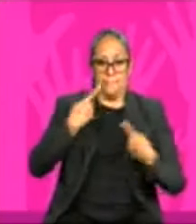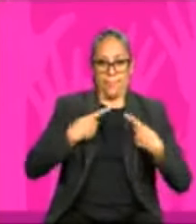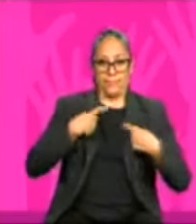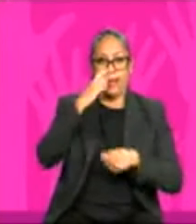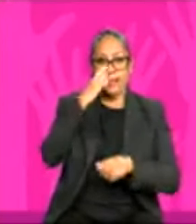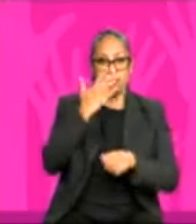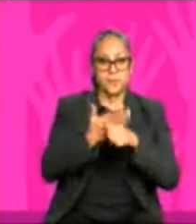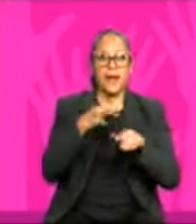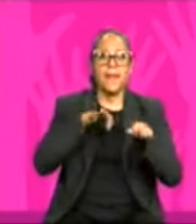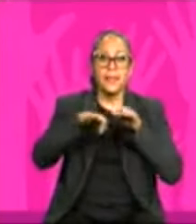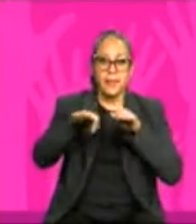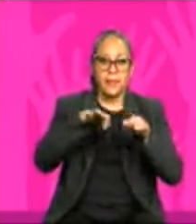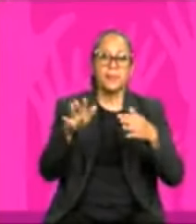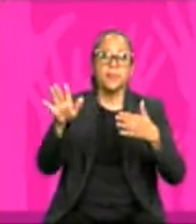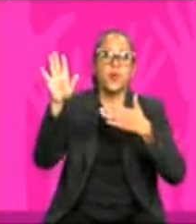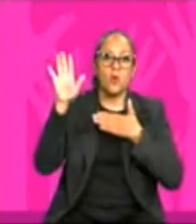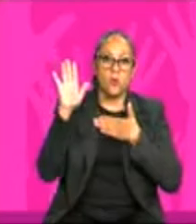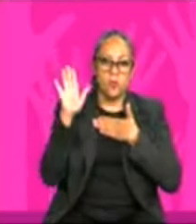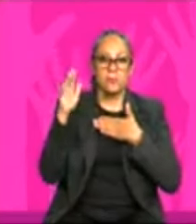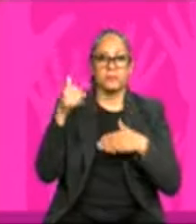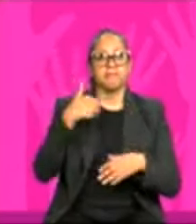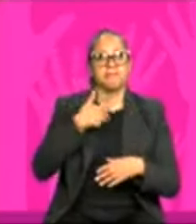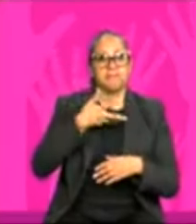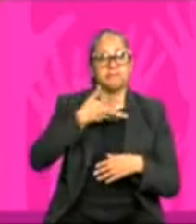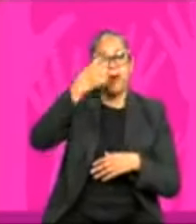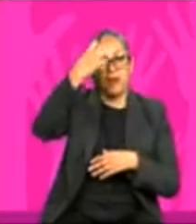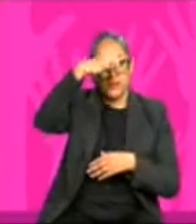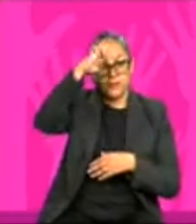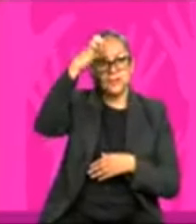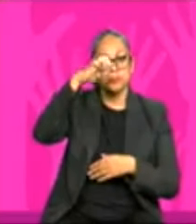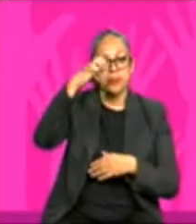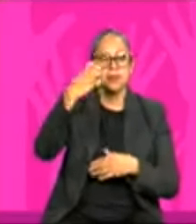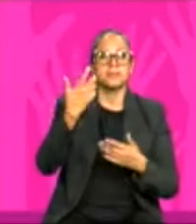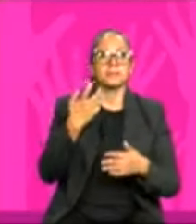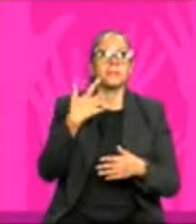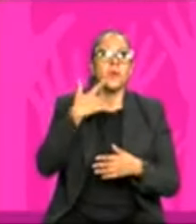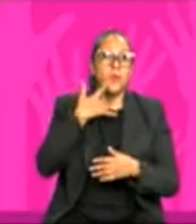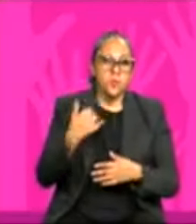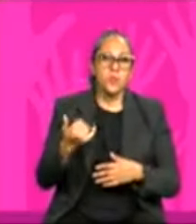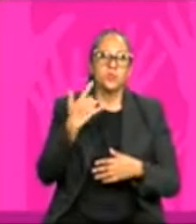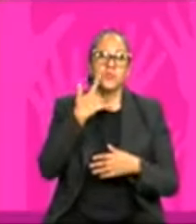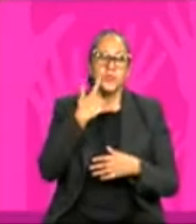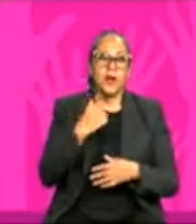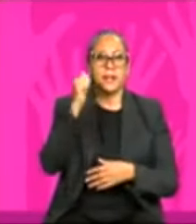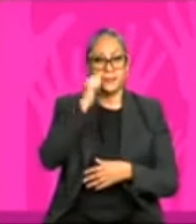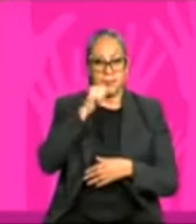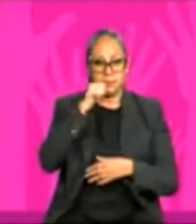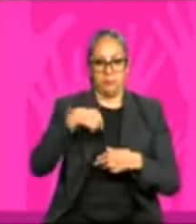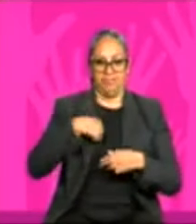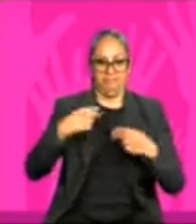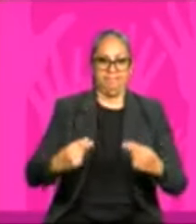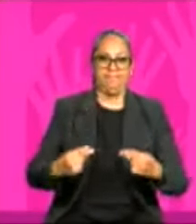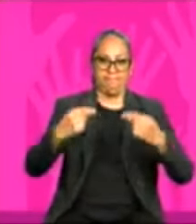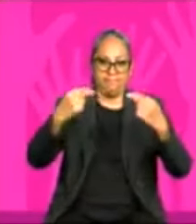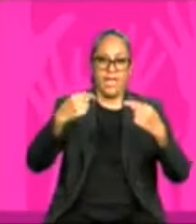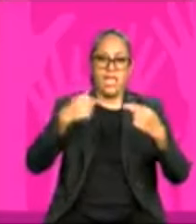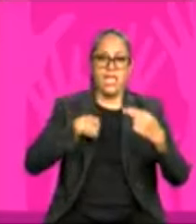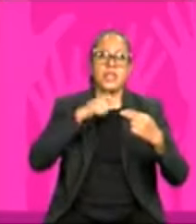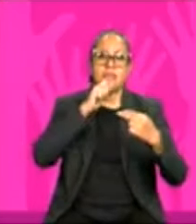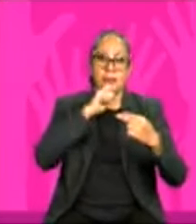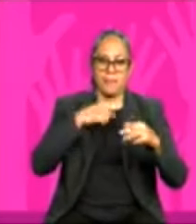de trabajo, compromiso, experiencia suficiente, luchadora social, empresaria y servidora